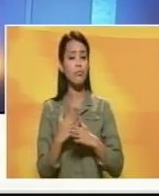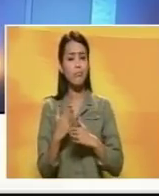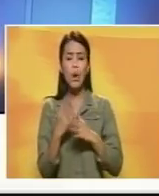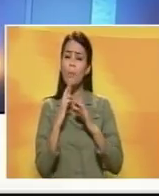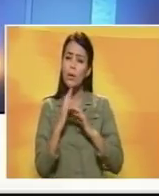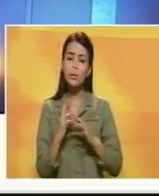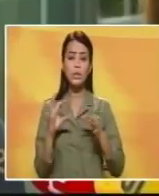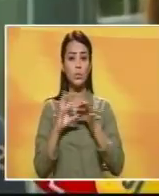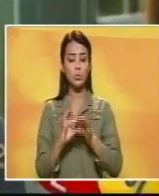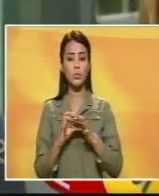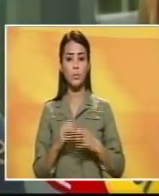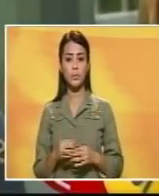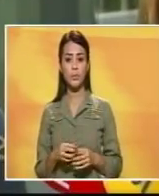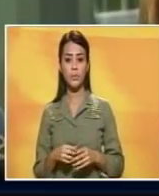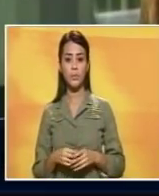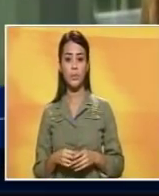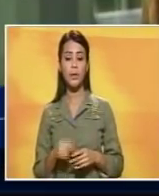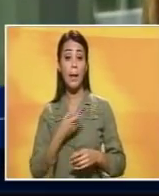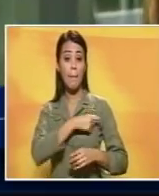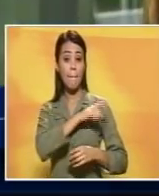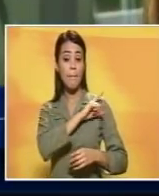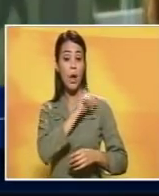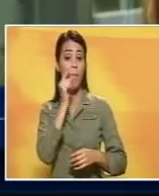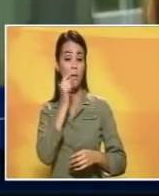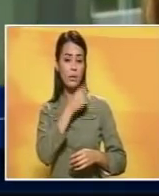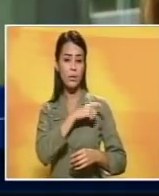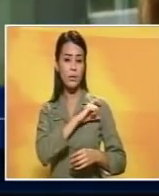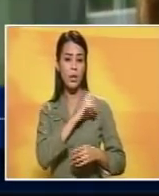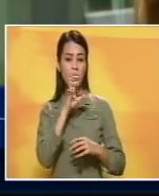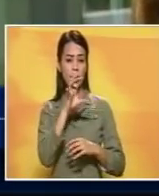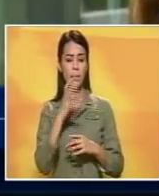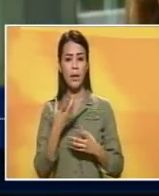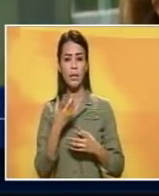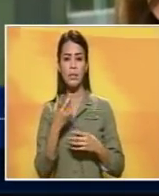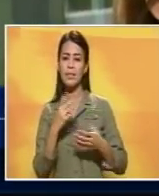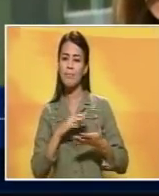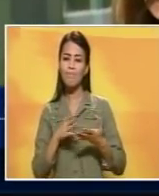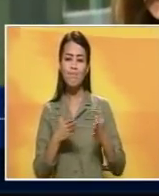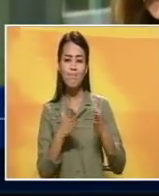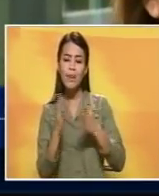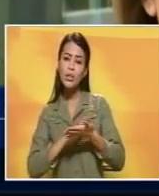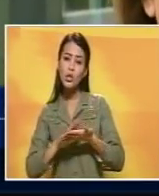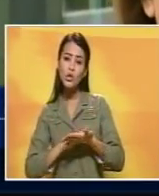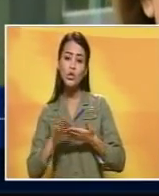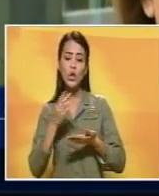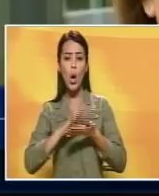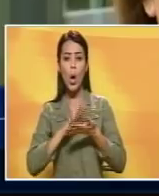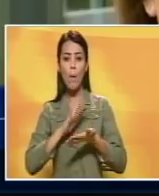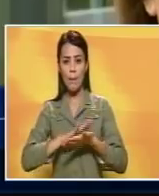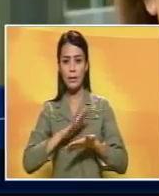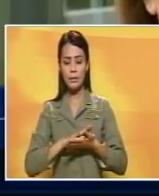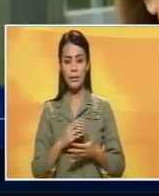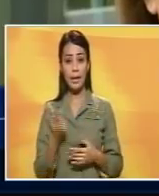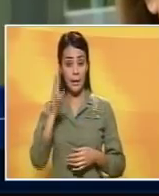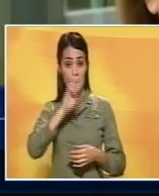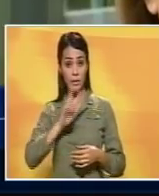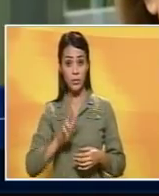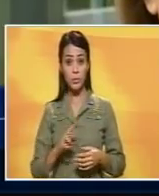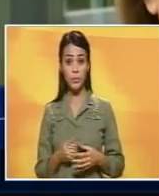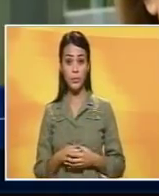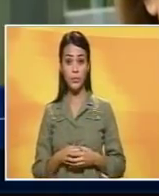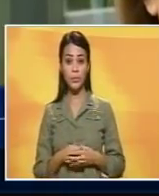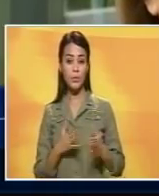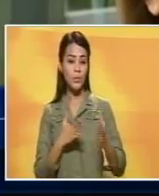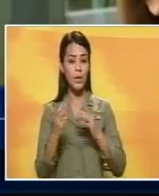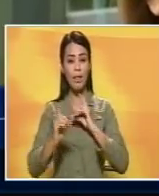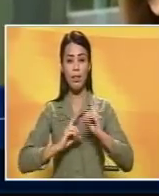elecciones regionales. El diplomático español aseveró que su país desea una salida pacífica a la crisis que vive Venezuela. Insistió en la vía